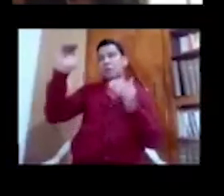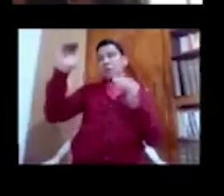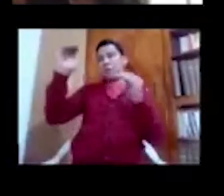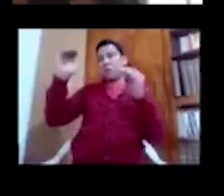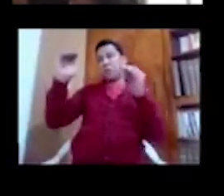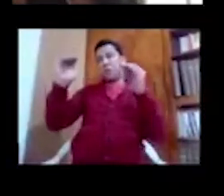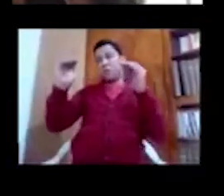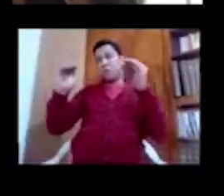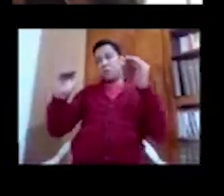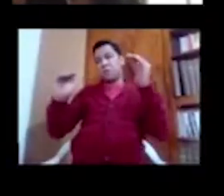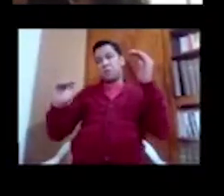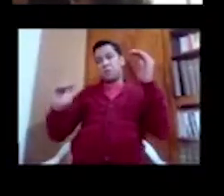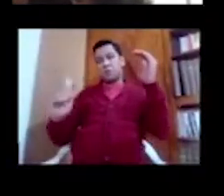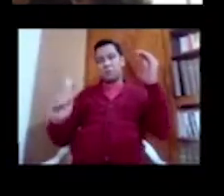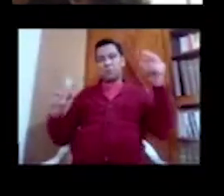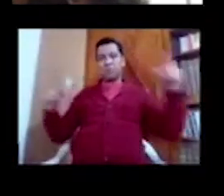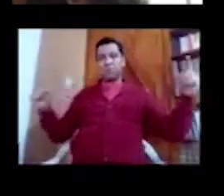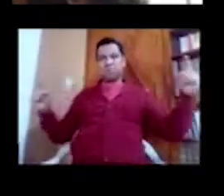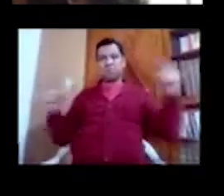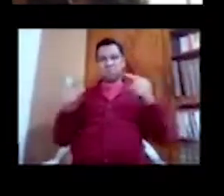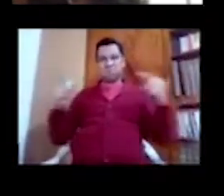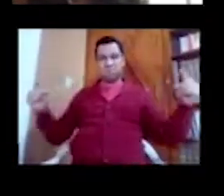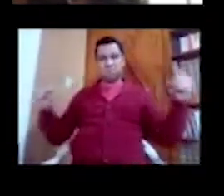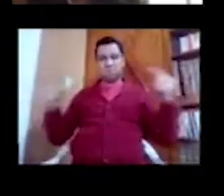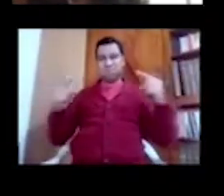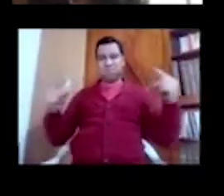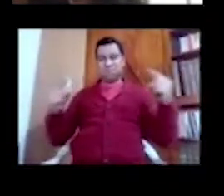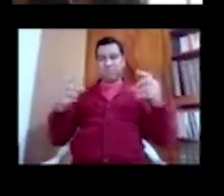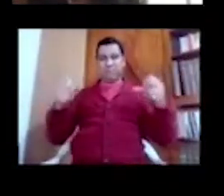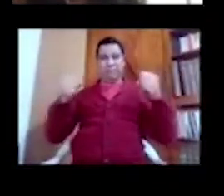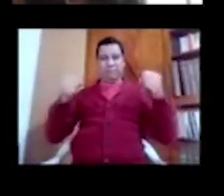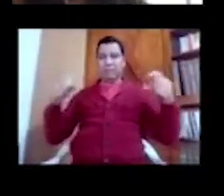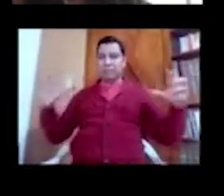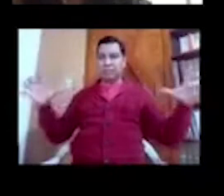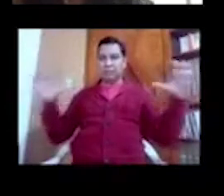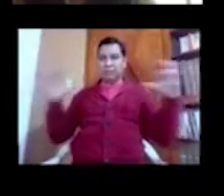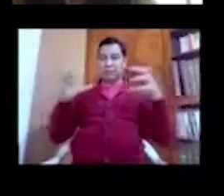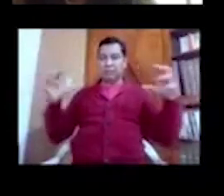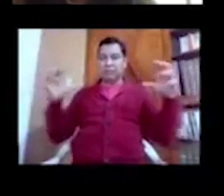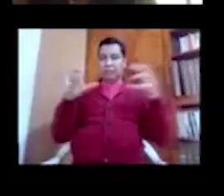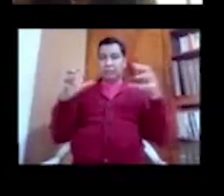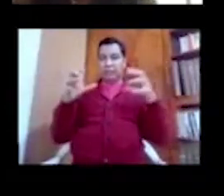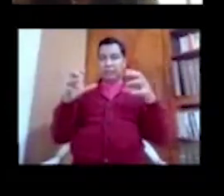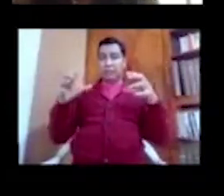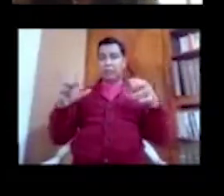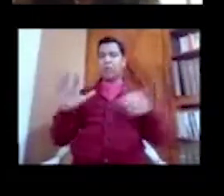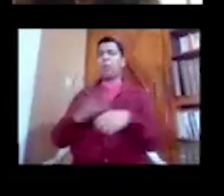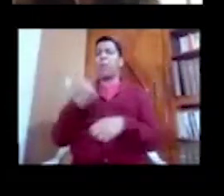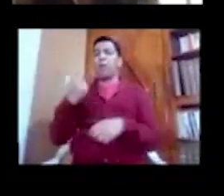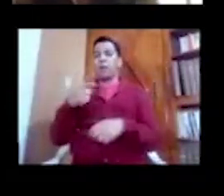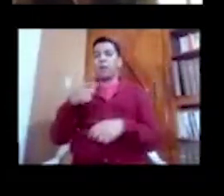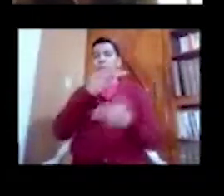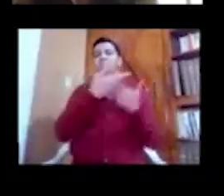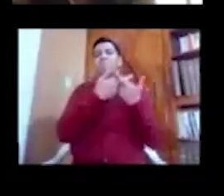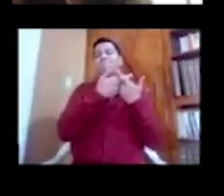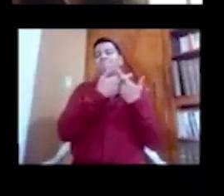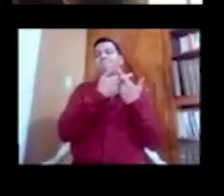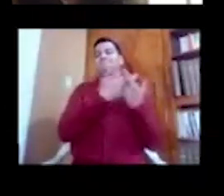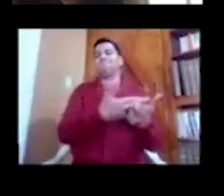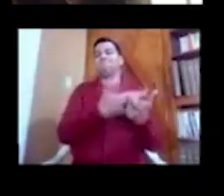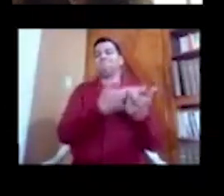conflicto latente, digamos. Había mucha tensión entre, y rivalidad entre los dos pueblos porque la riqueza de